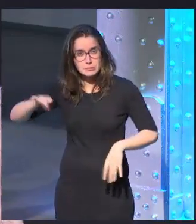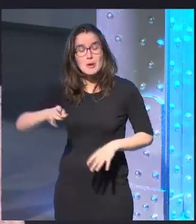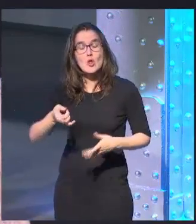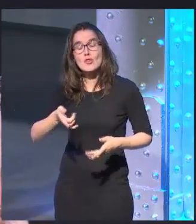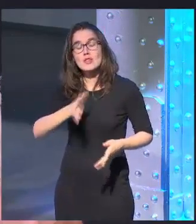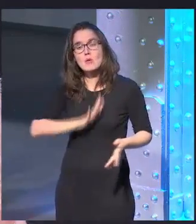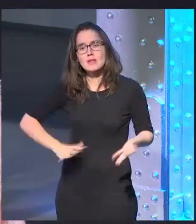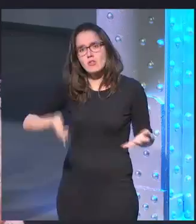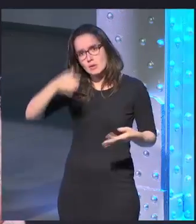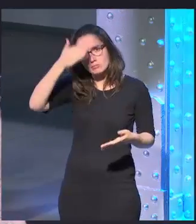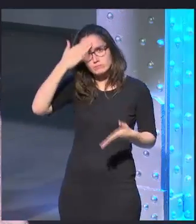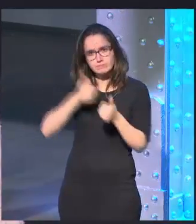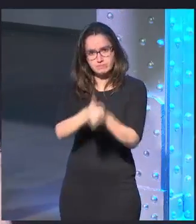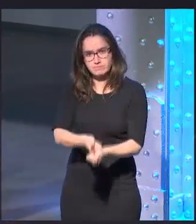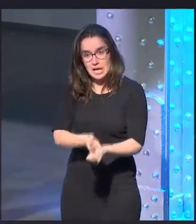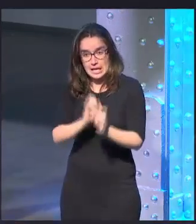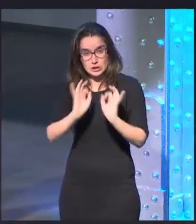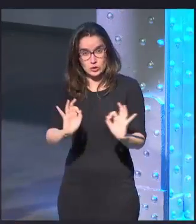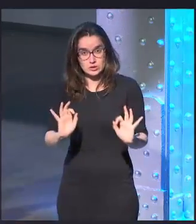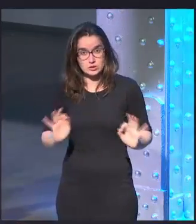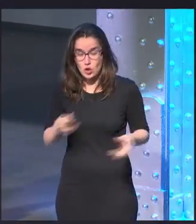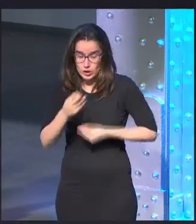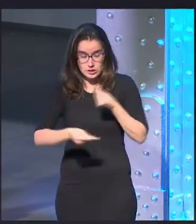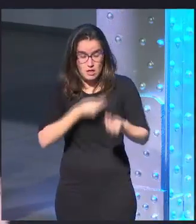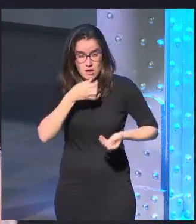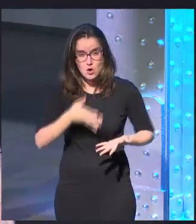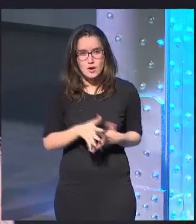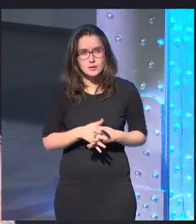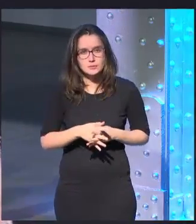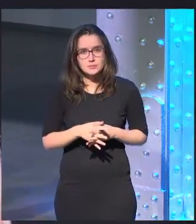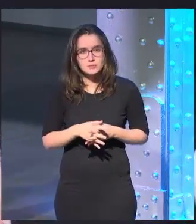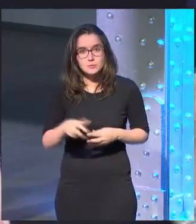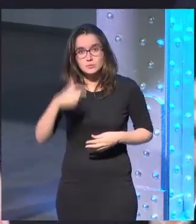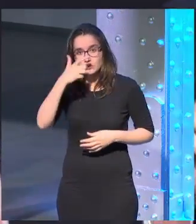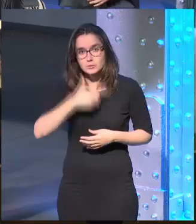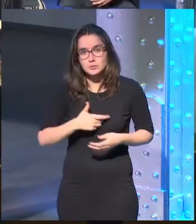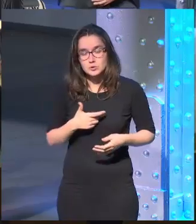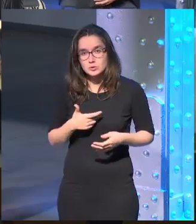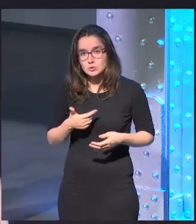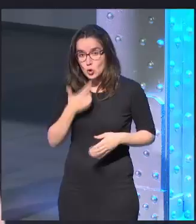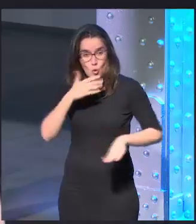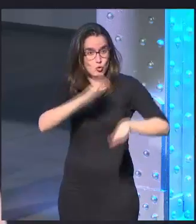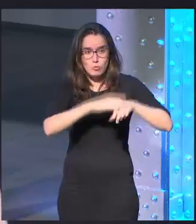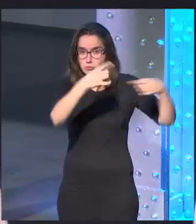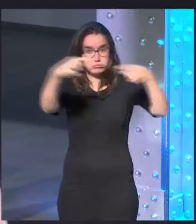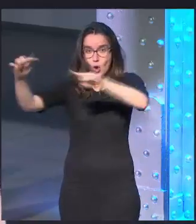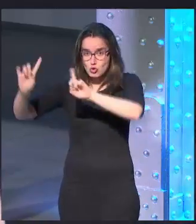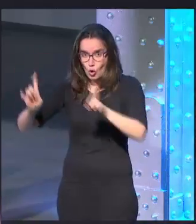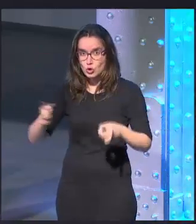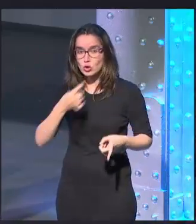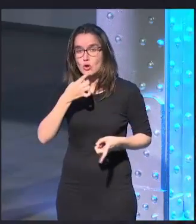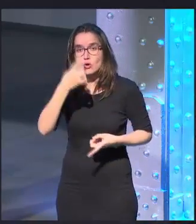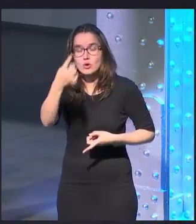que tutelarlos. Esto es así. Y es lo que se hace también, ¿eh? Yo no he hecho la culpa a nadie. Lo único que digo es